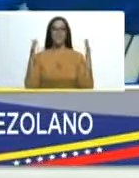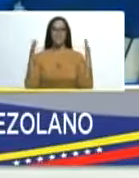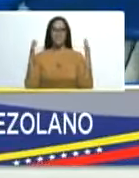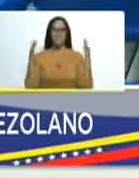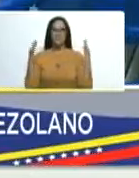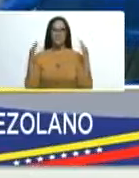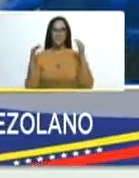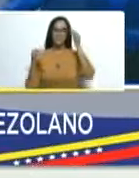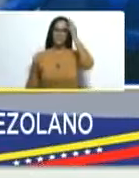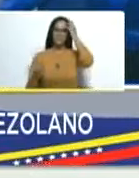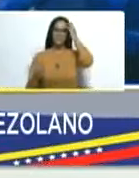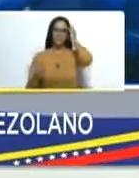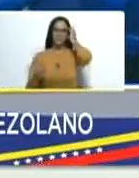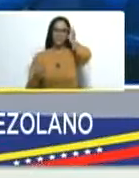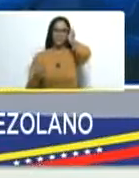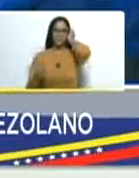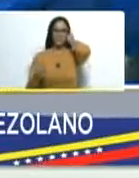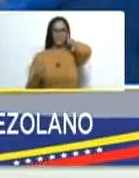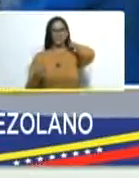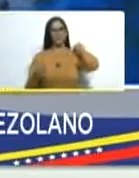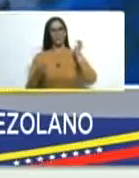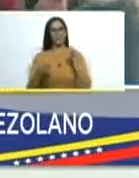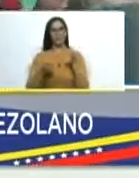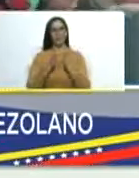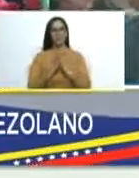Vamos a sentarnos.